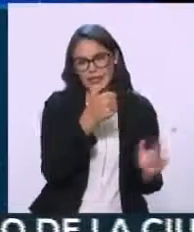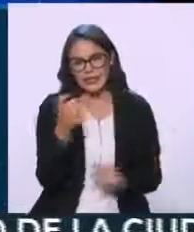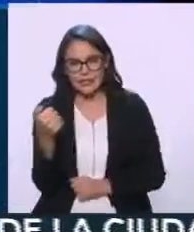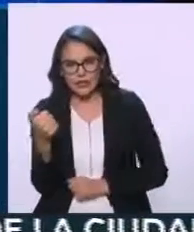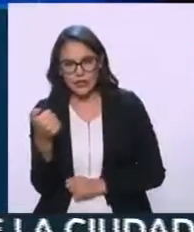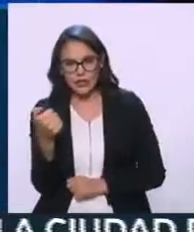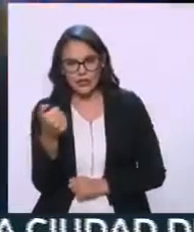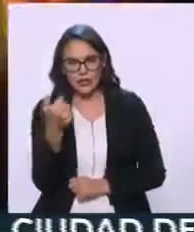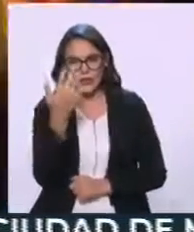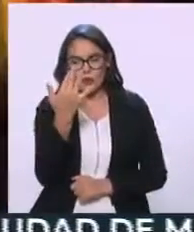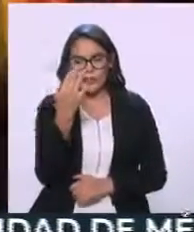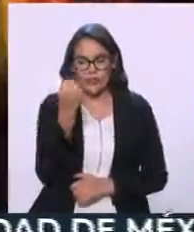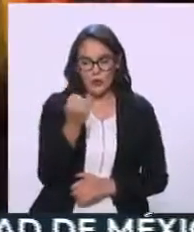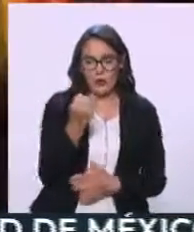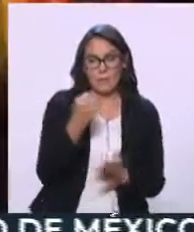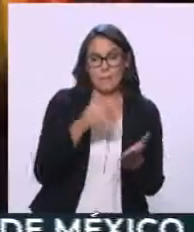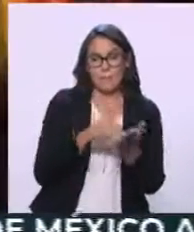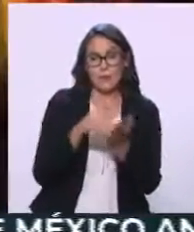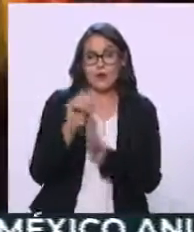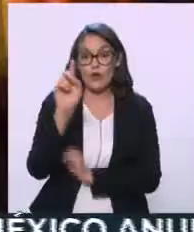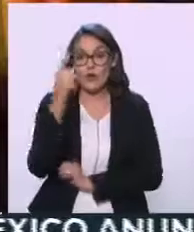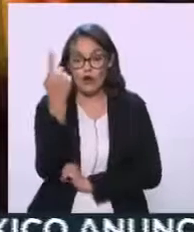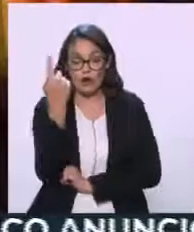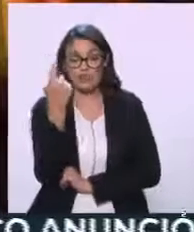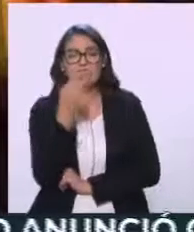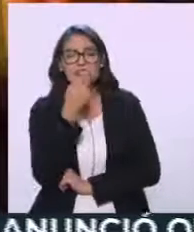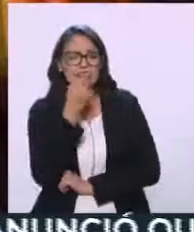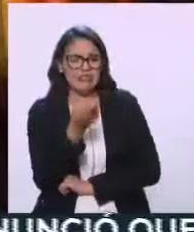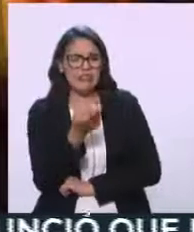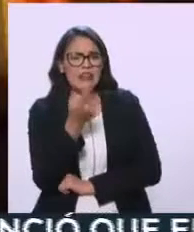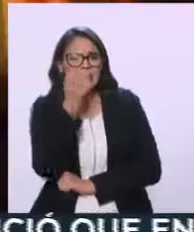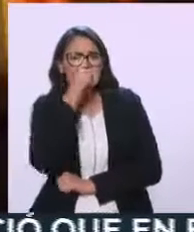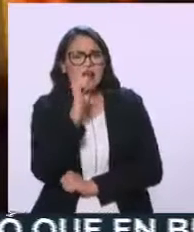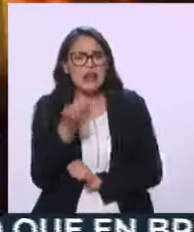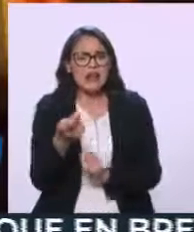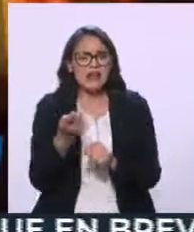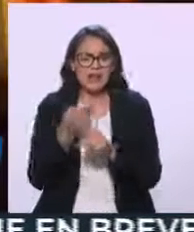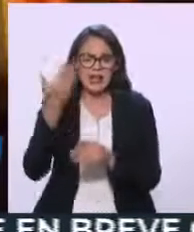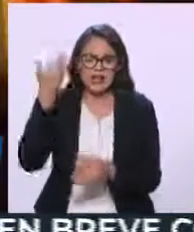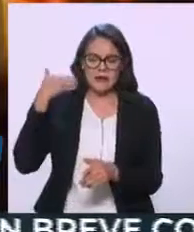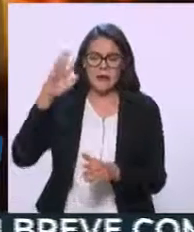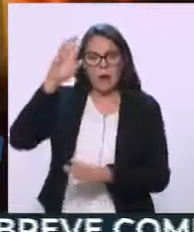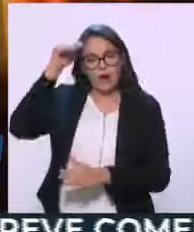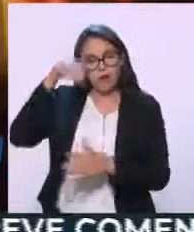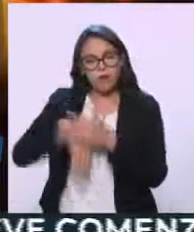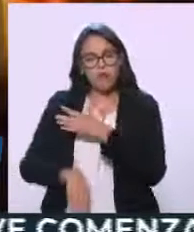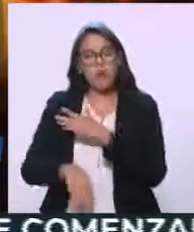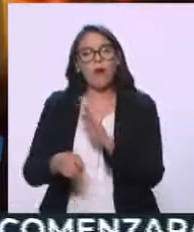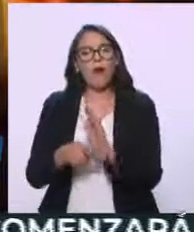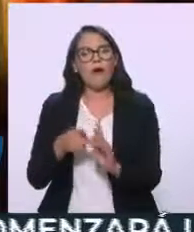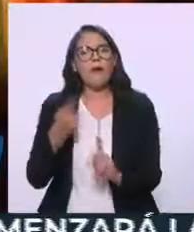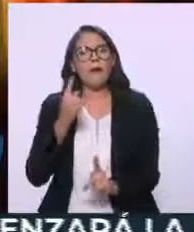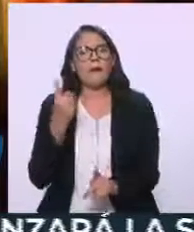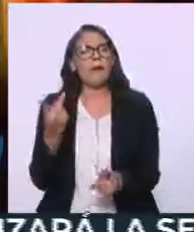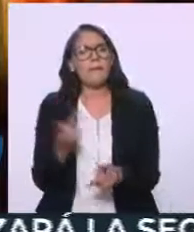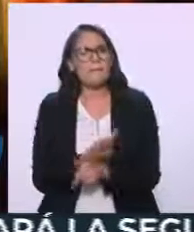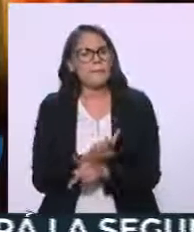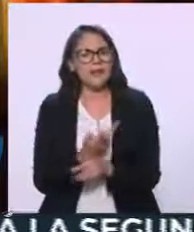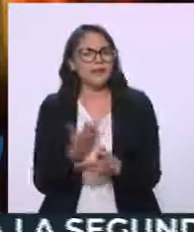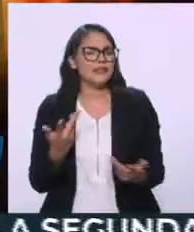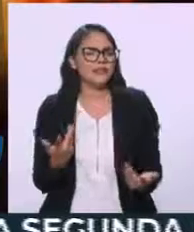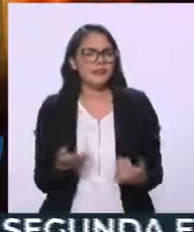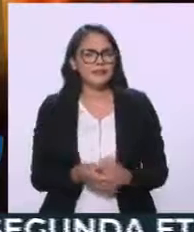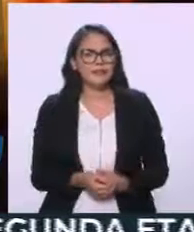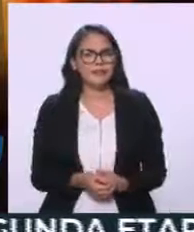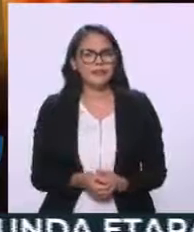2.659 millones de dólares, según reportó el INEGI. Esto después de que hubo una caída anteriormente, o sea, teníamos este déficit. ¿Qué quiere decir esto?